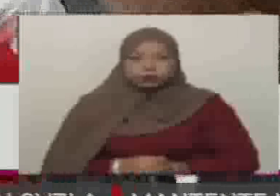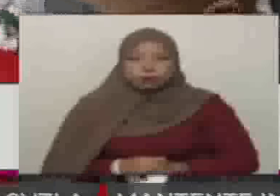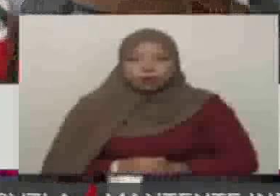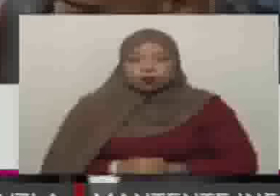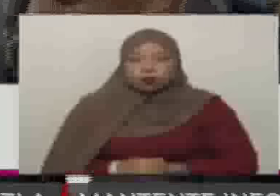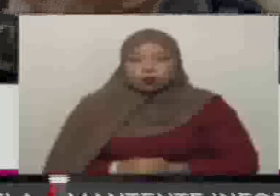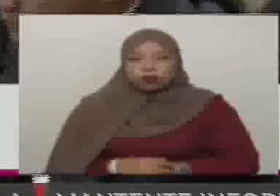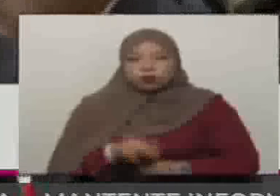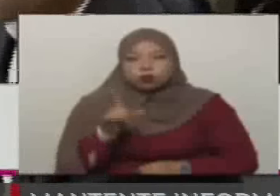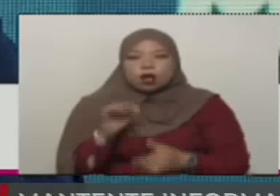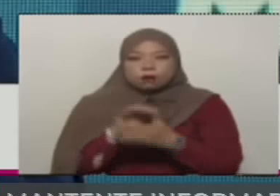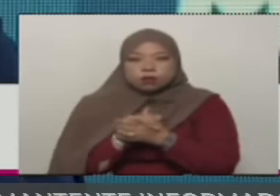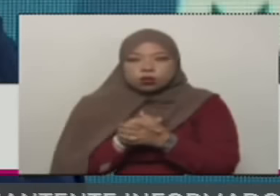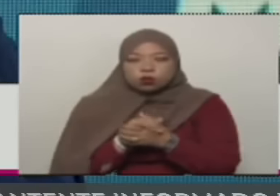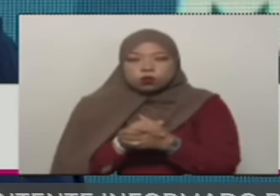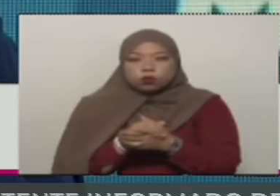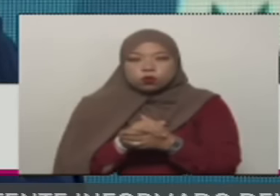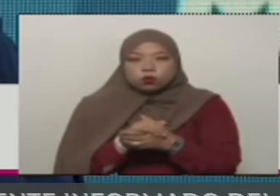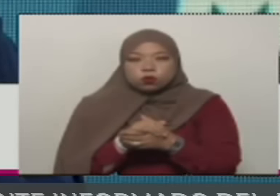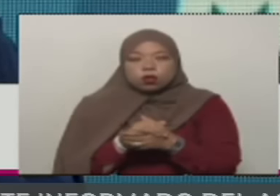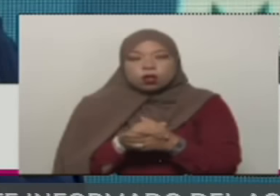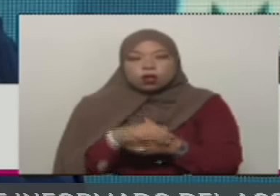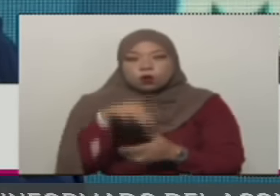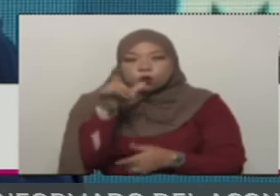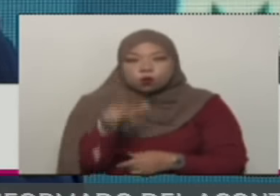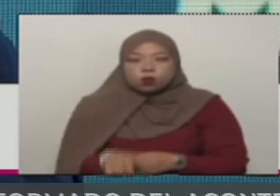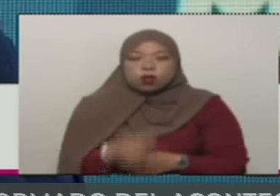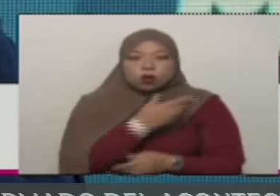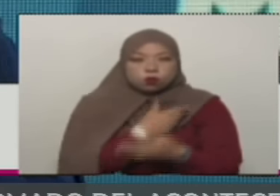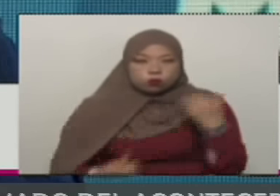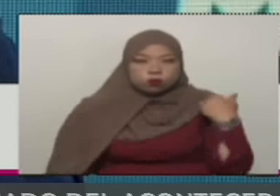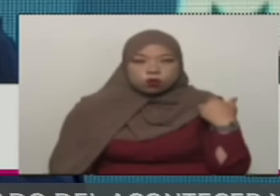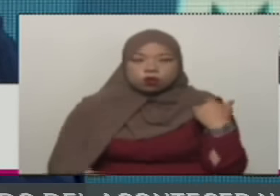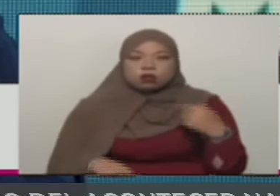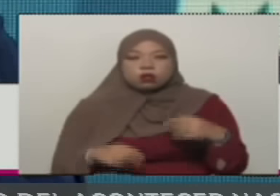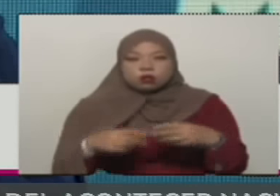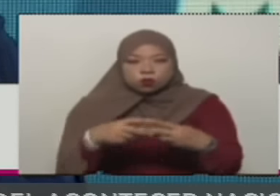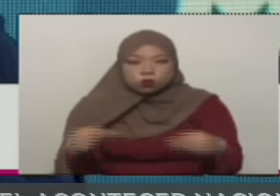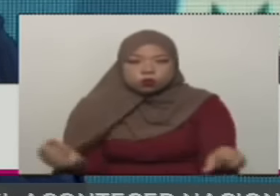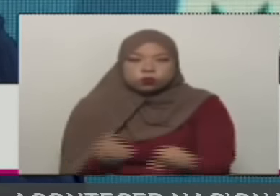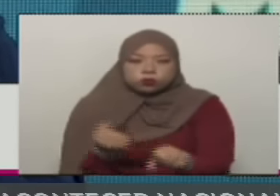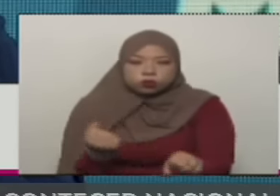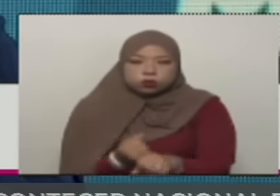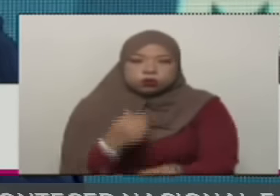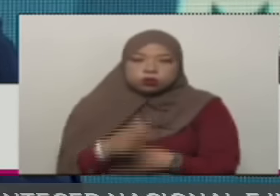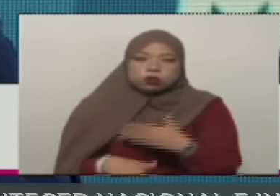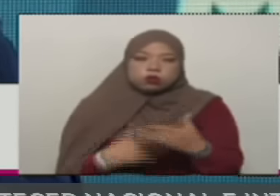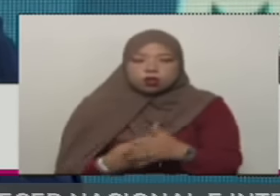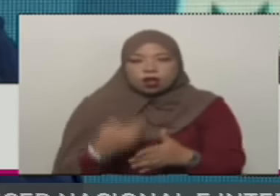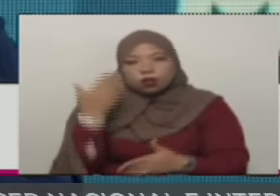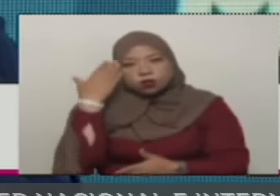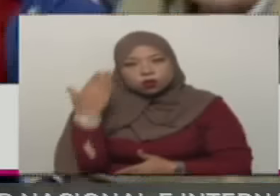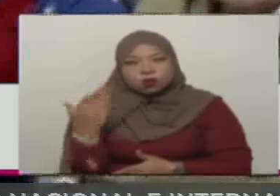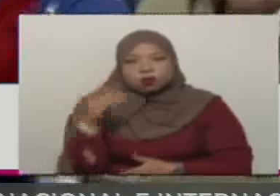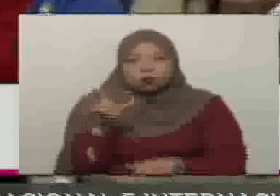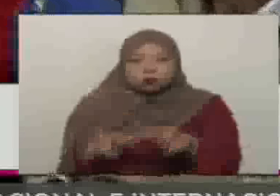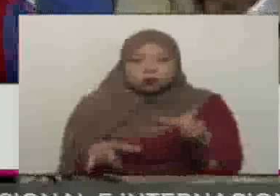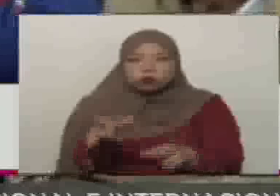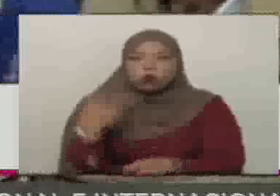también está el compañero Pedro Malaver, presidente de Agropatria, ¿no? Mi saludo.